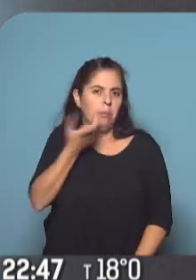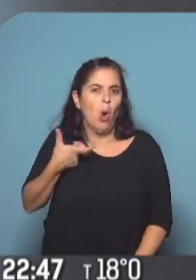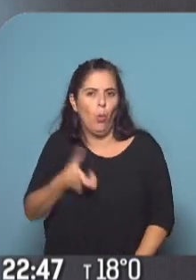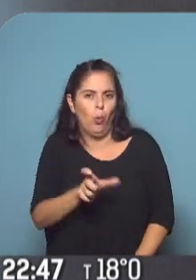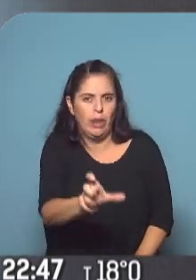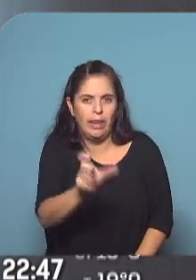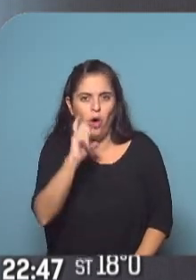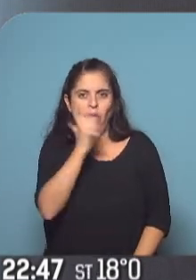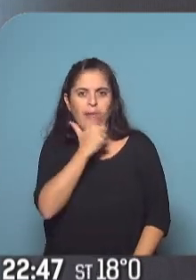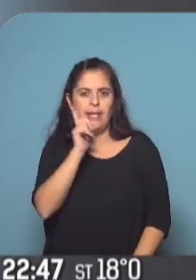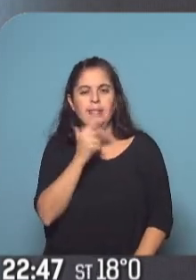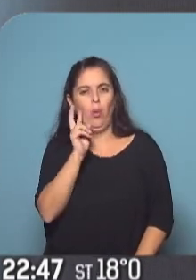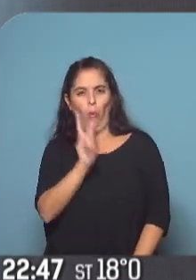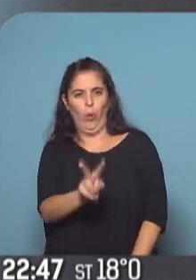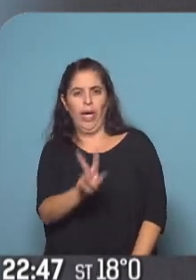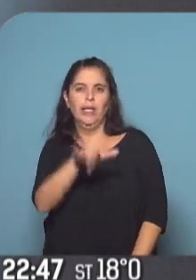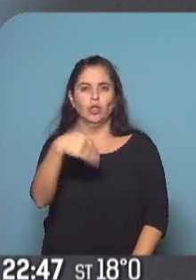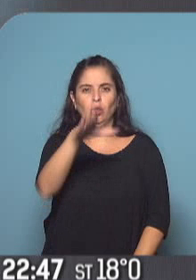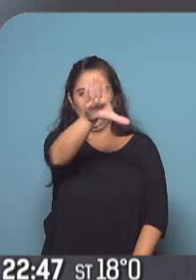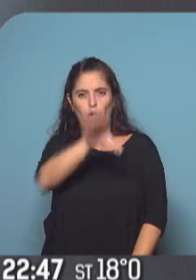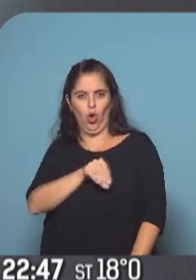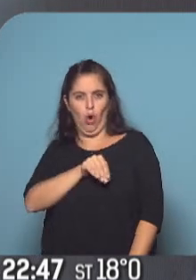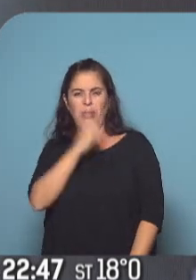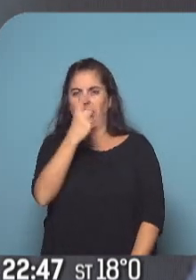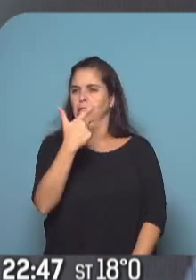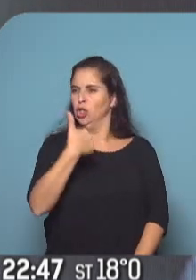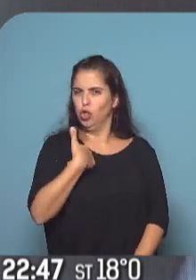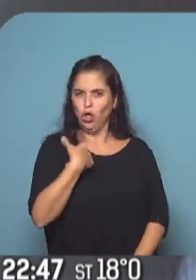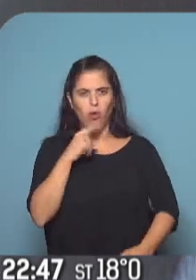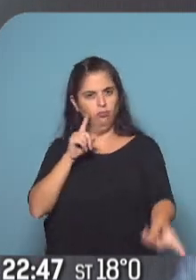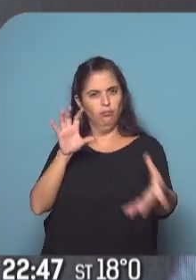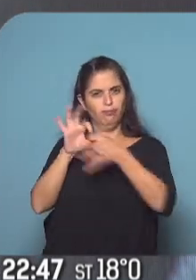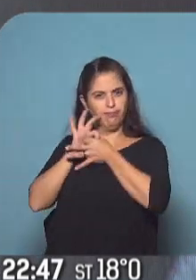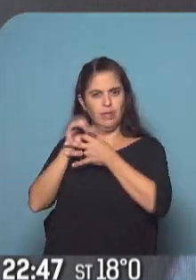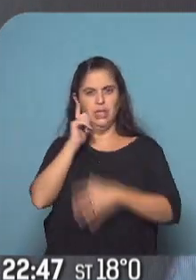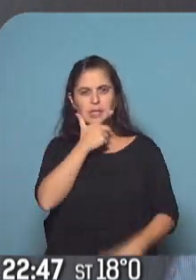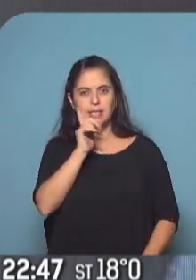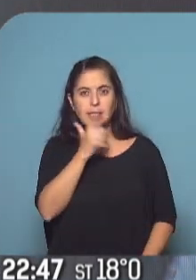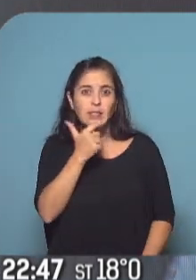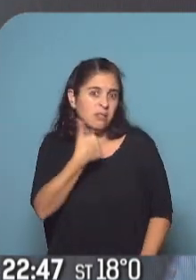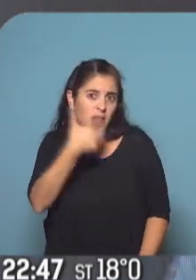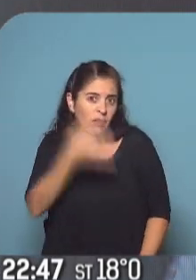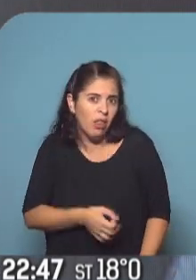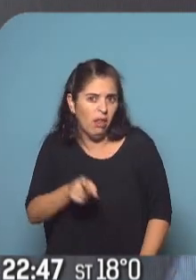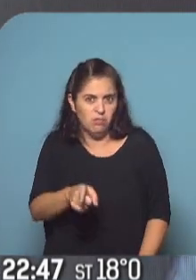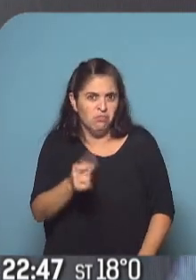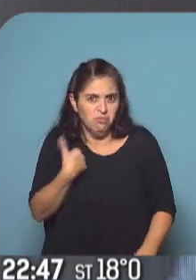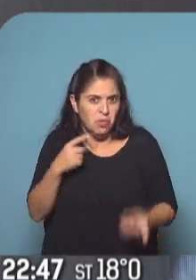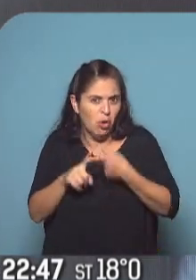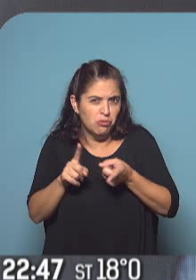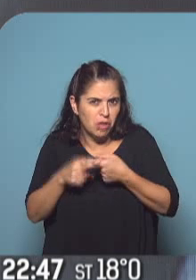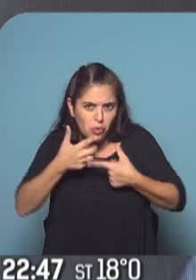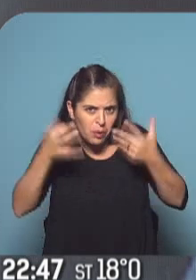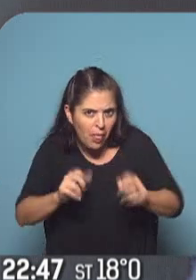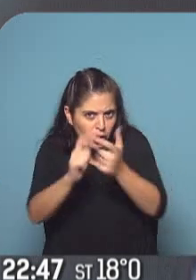se reivindican parte de la organización, aun cuando lo único que tienen es una identificación digital, digamos. Uno podría decir, por un lado, ISIS